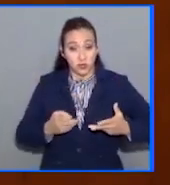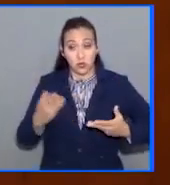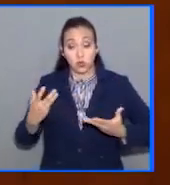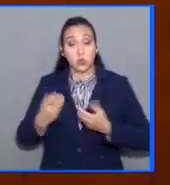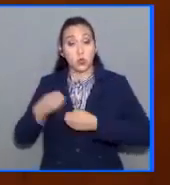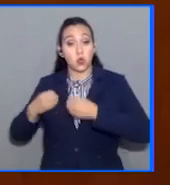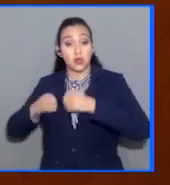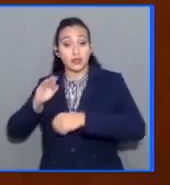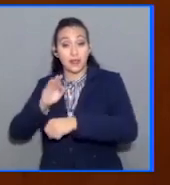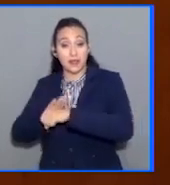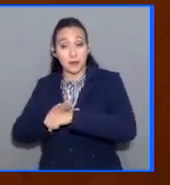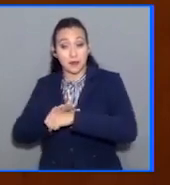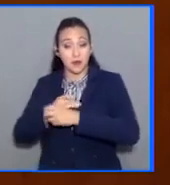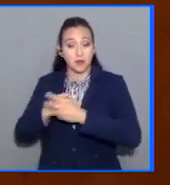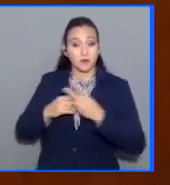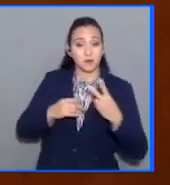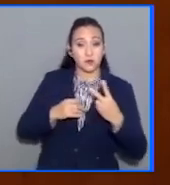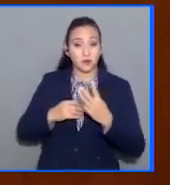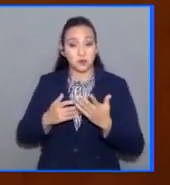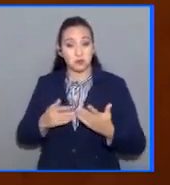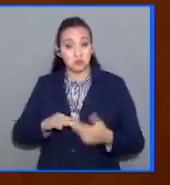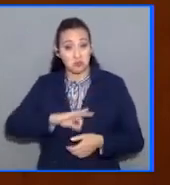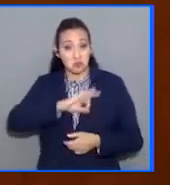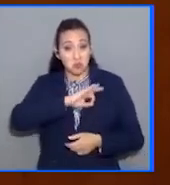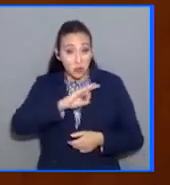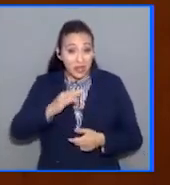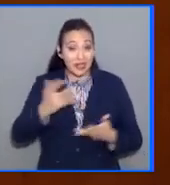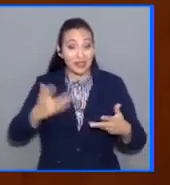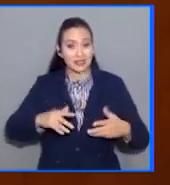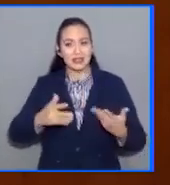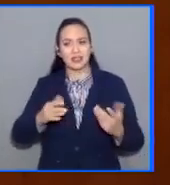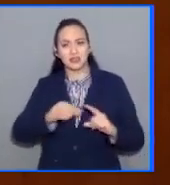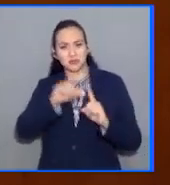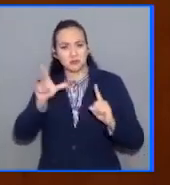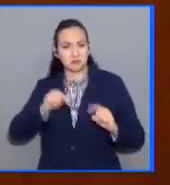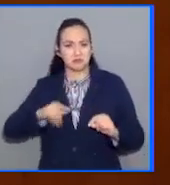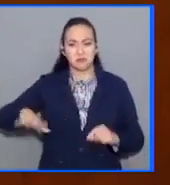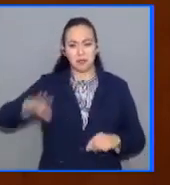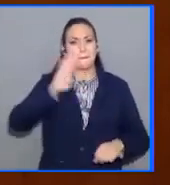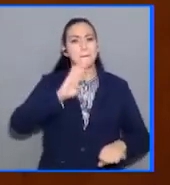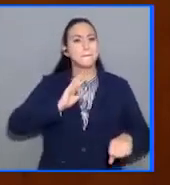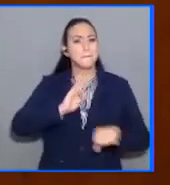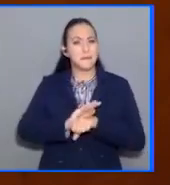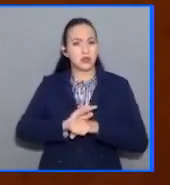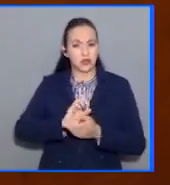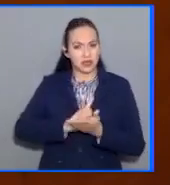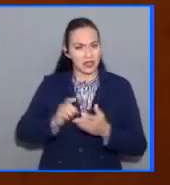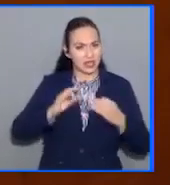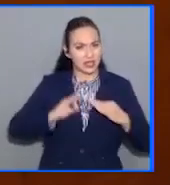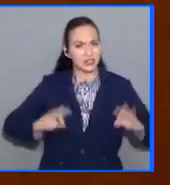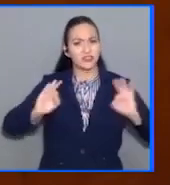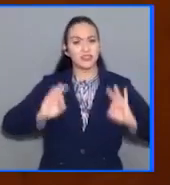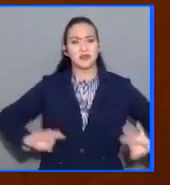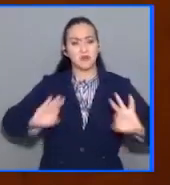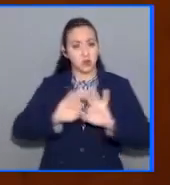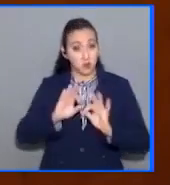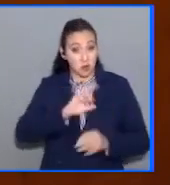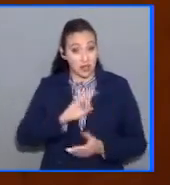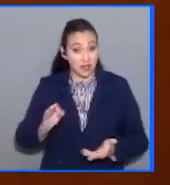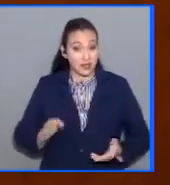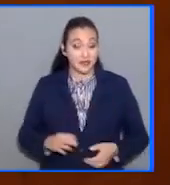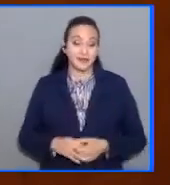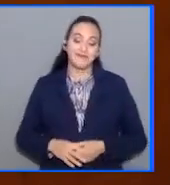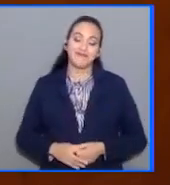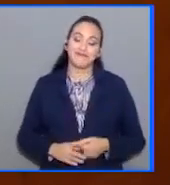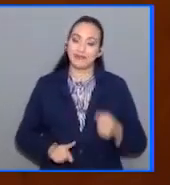dicho pudiera tener estos efectos de protección de derechos fundamentales. Señaló que el reto está en buscar